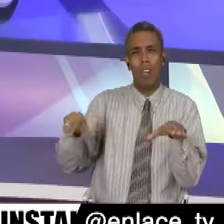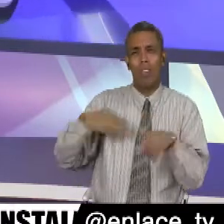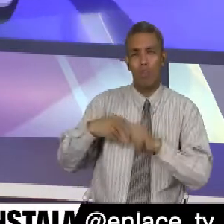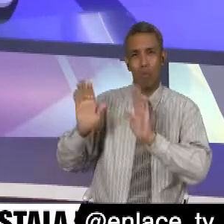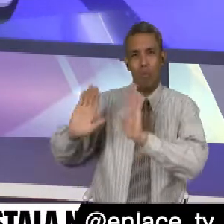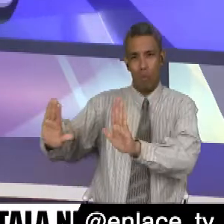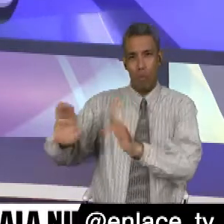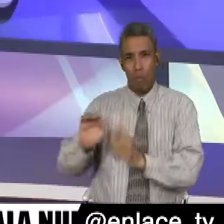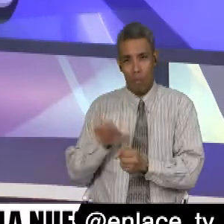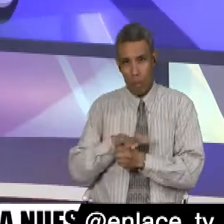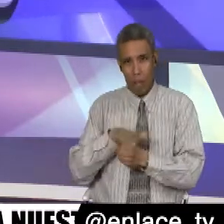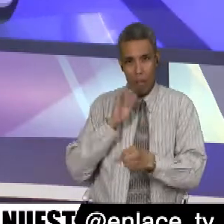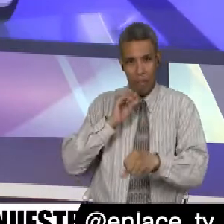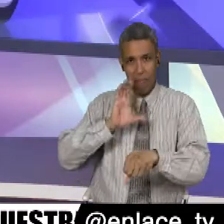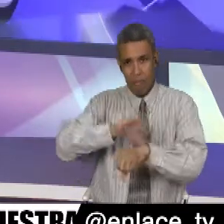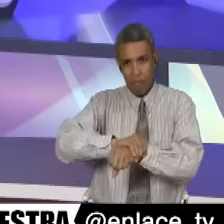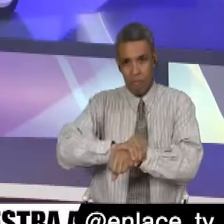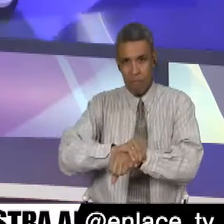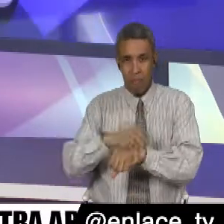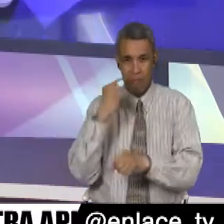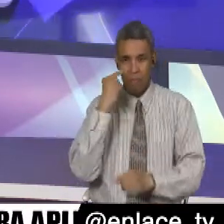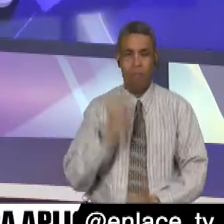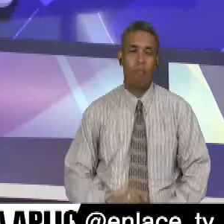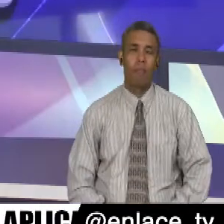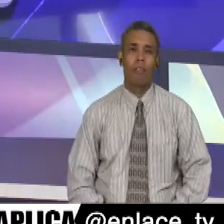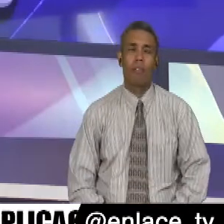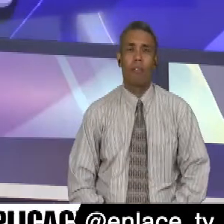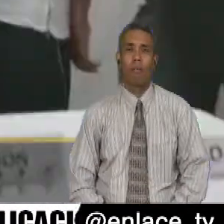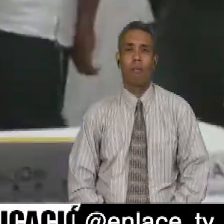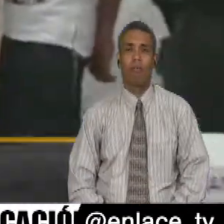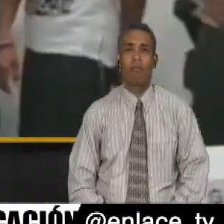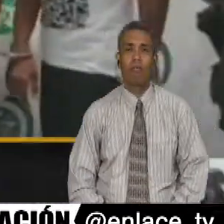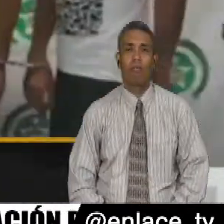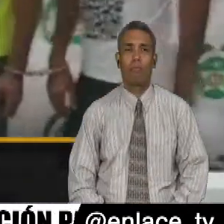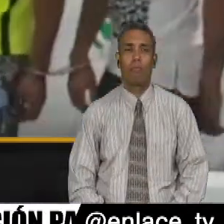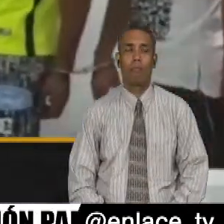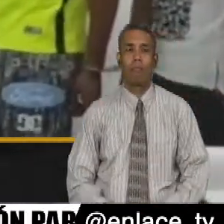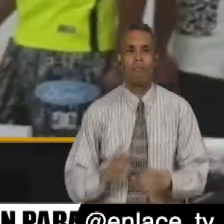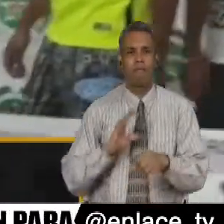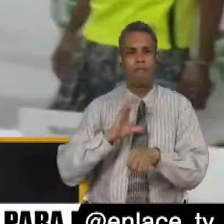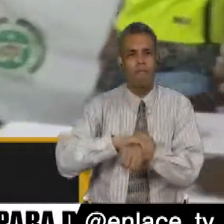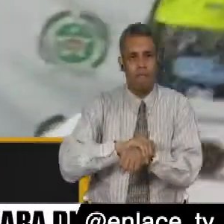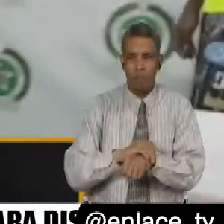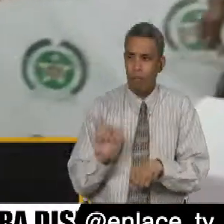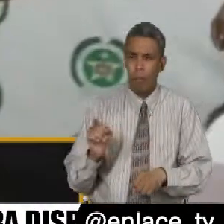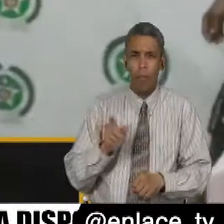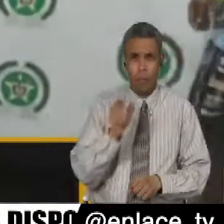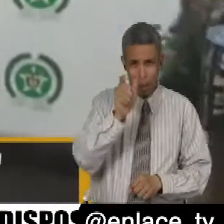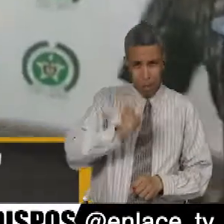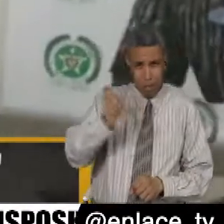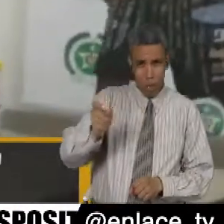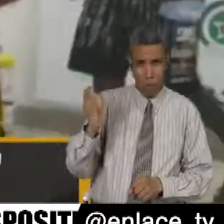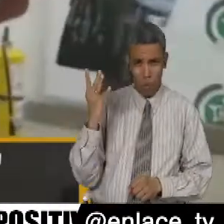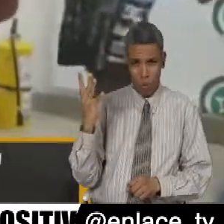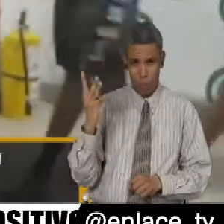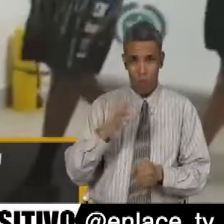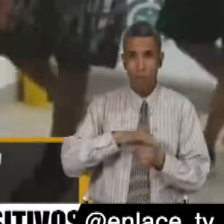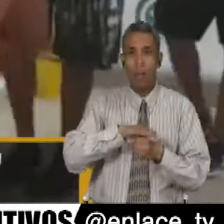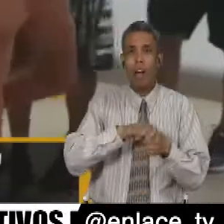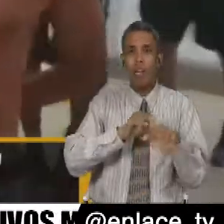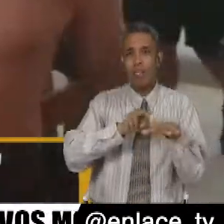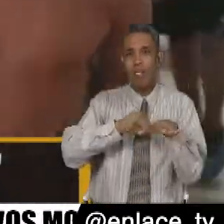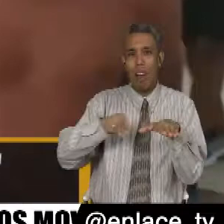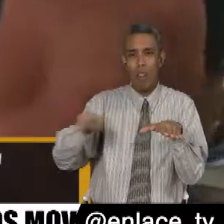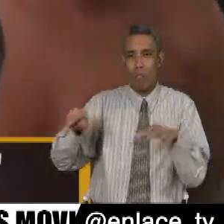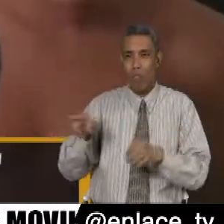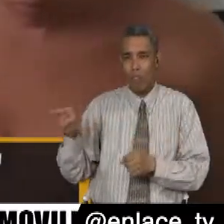nacional en la comuna 6 de barrancabermeja la captura de estos cuatro hombres se logra en flagrancia en el barrio nariño sector